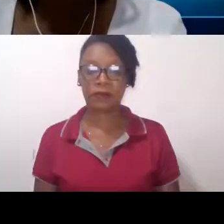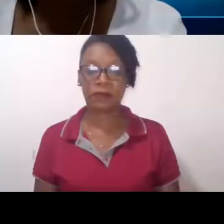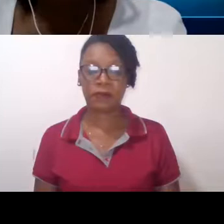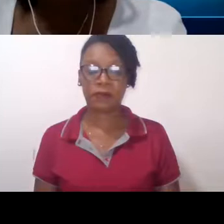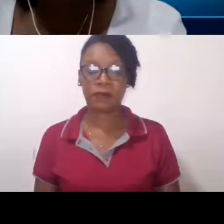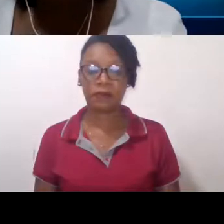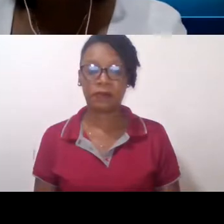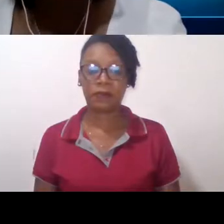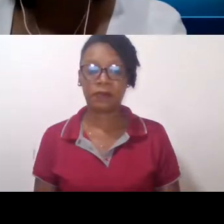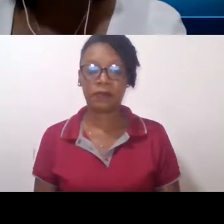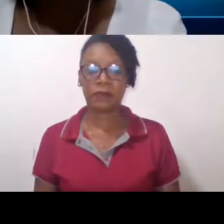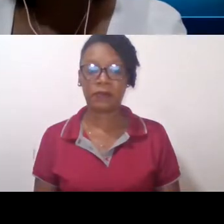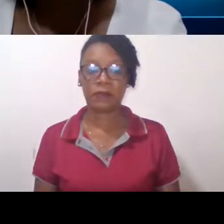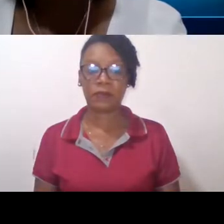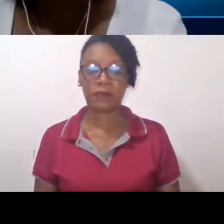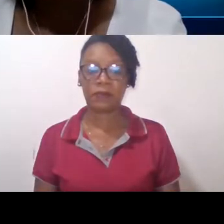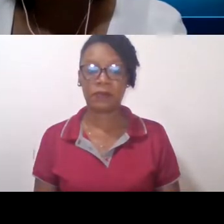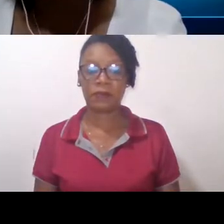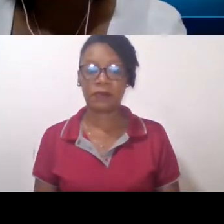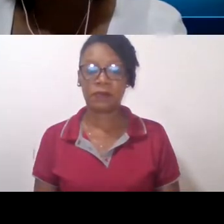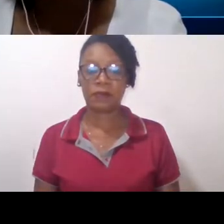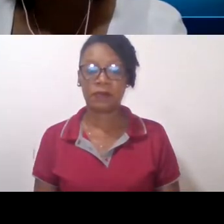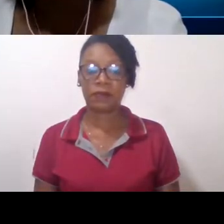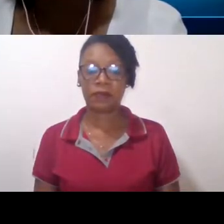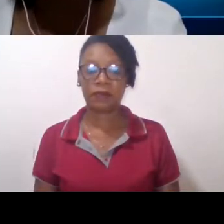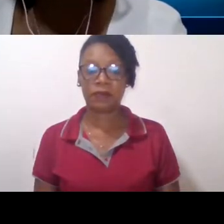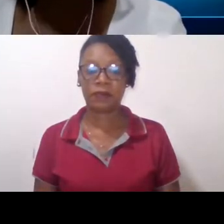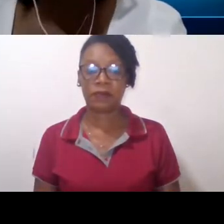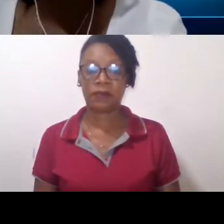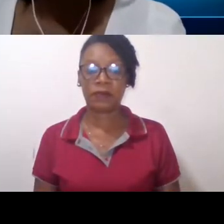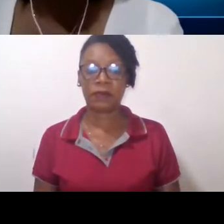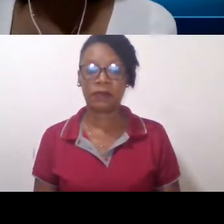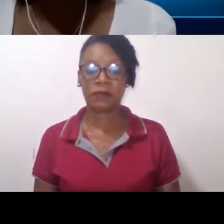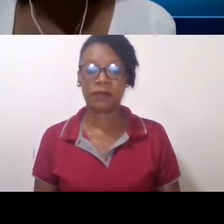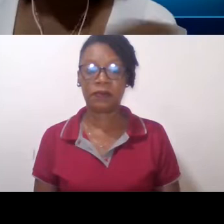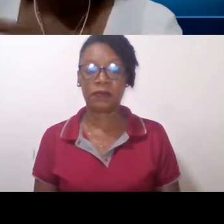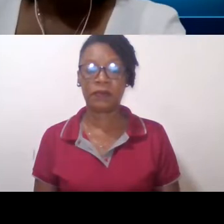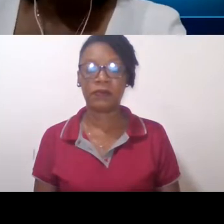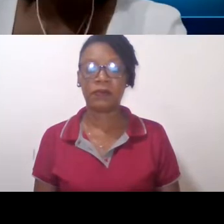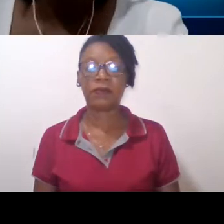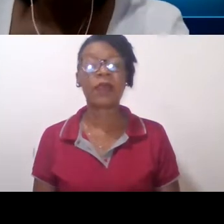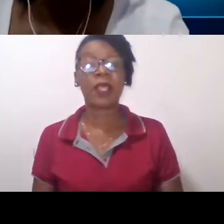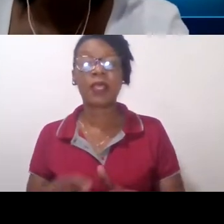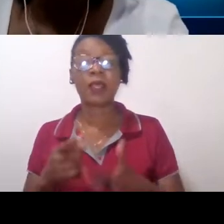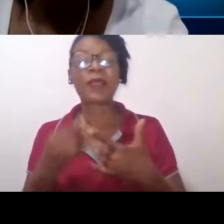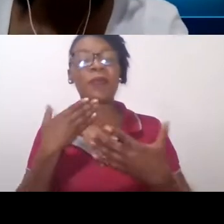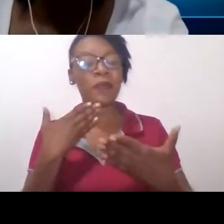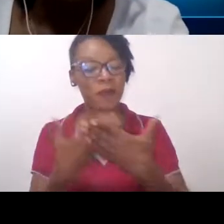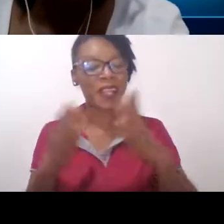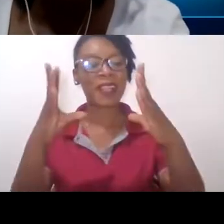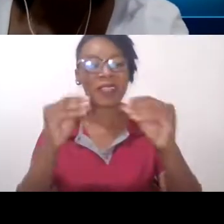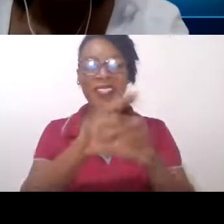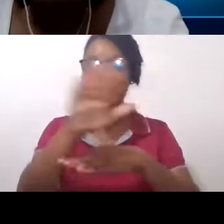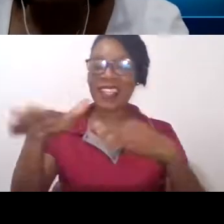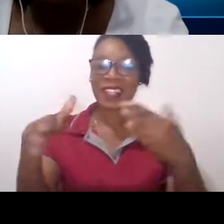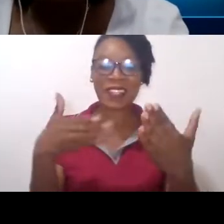Me Entonces, buenas noches a todos y